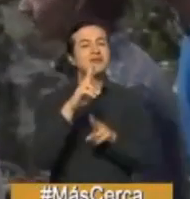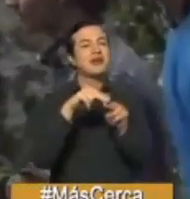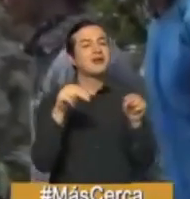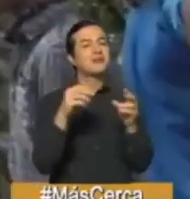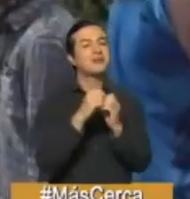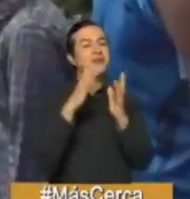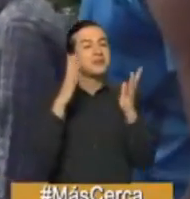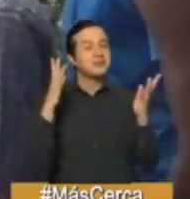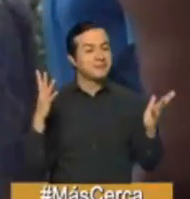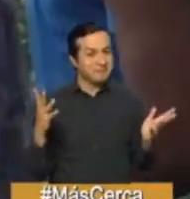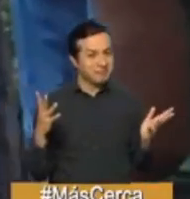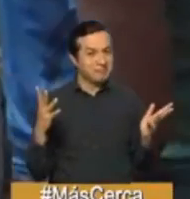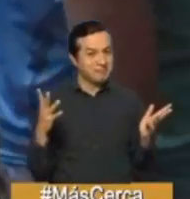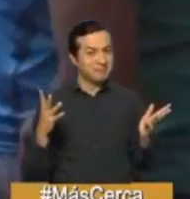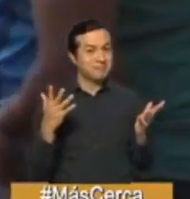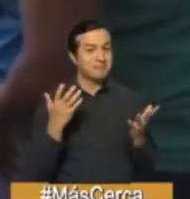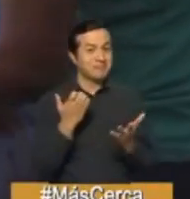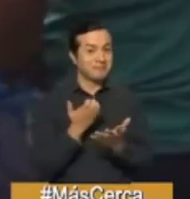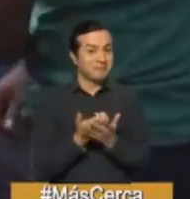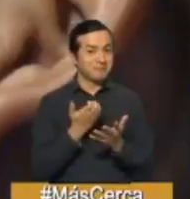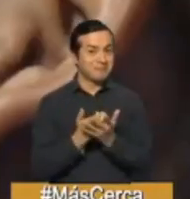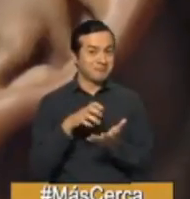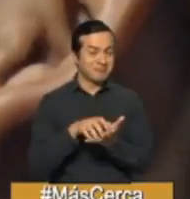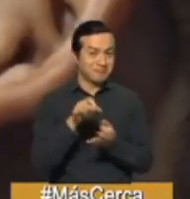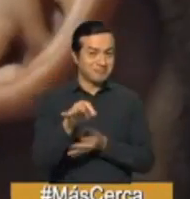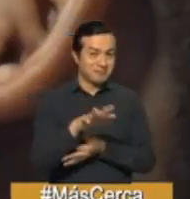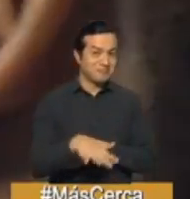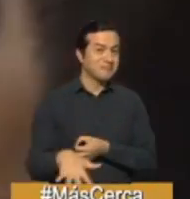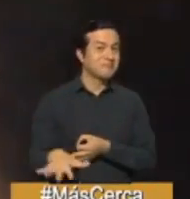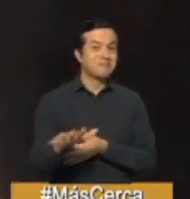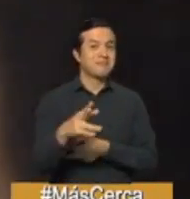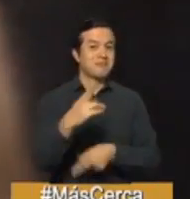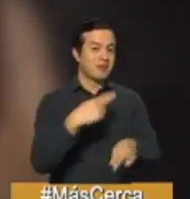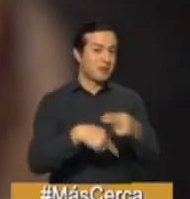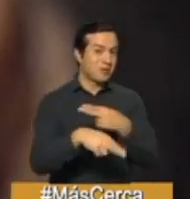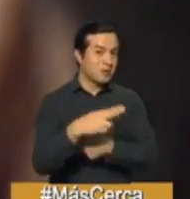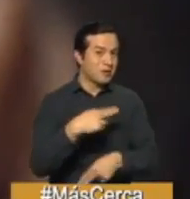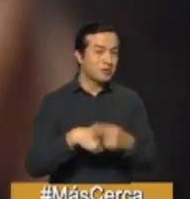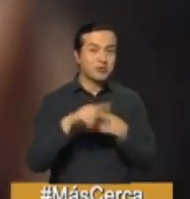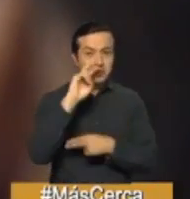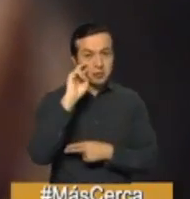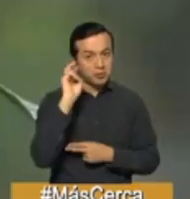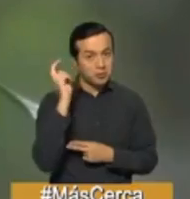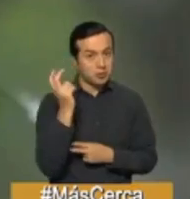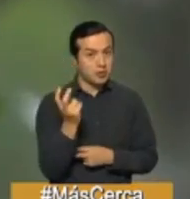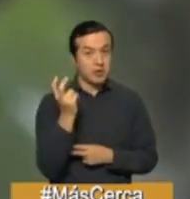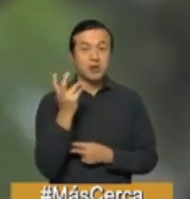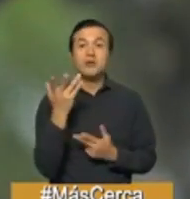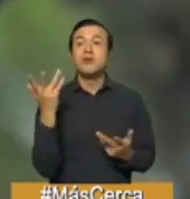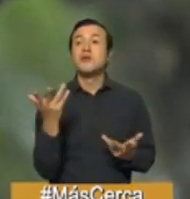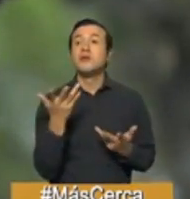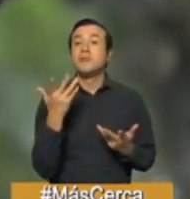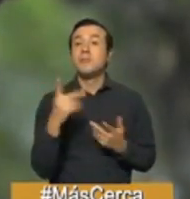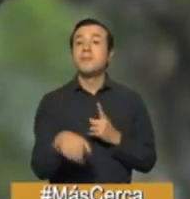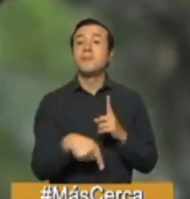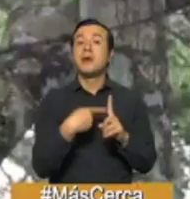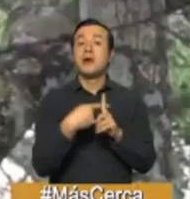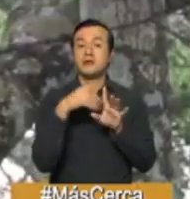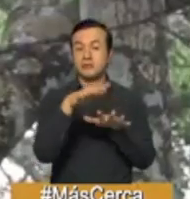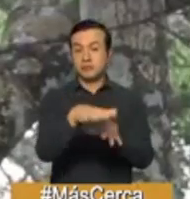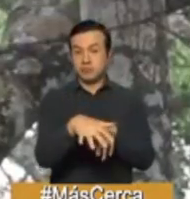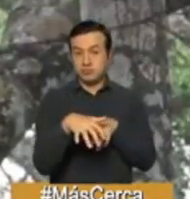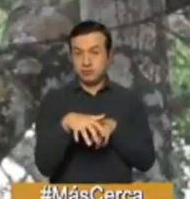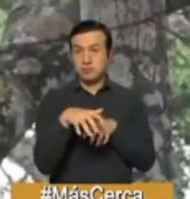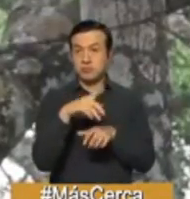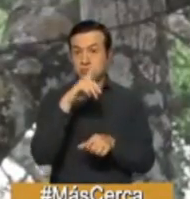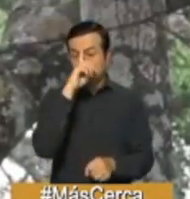naturales. La economía de esta provincia se basa en el comercio, el turismo y la agricultura. La